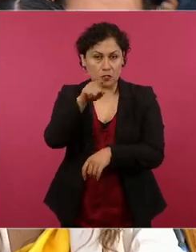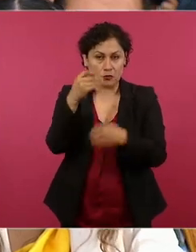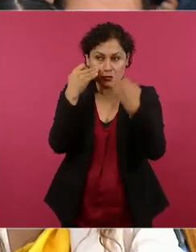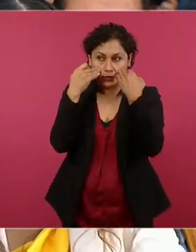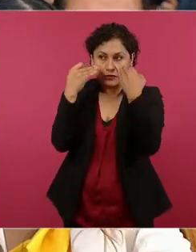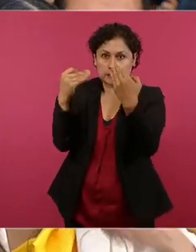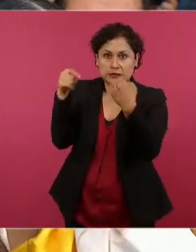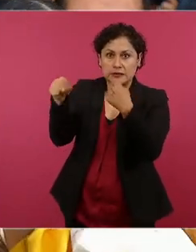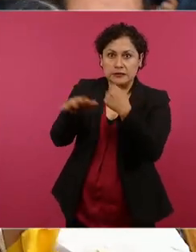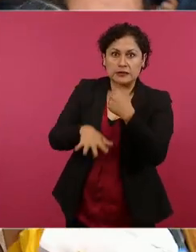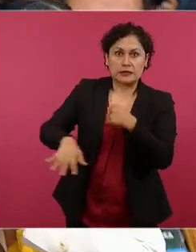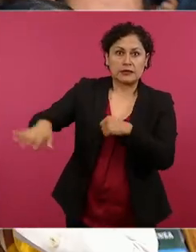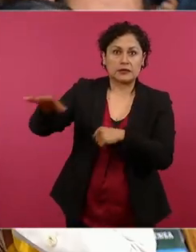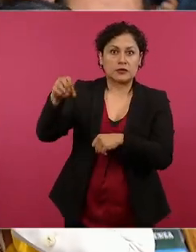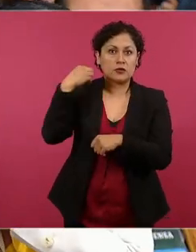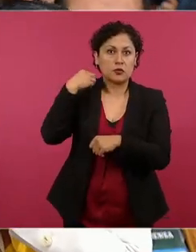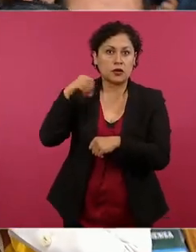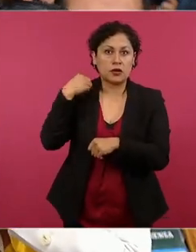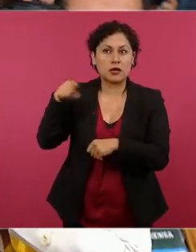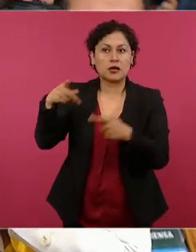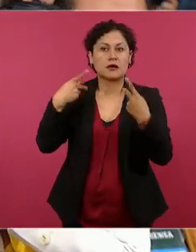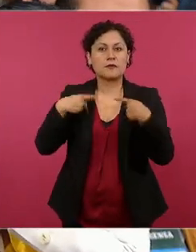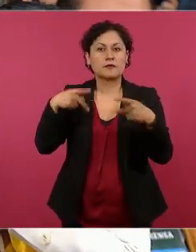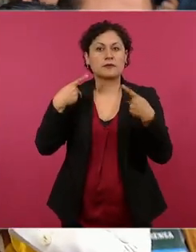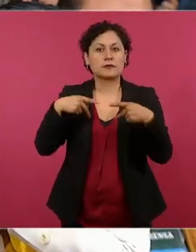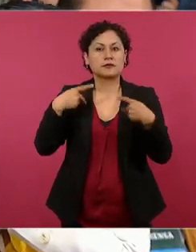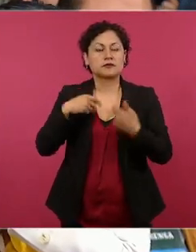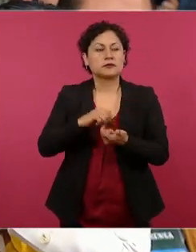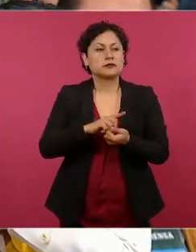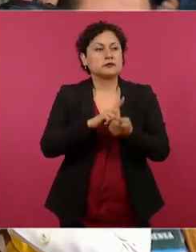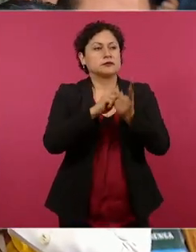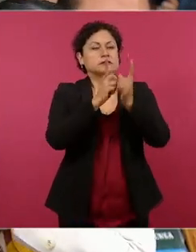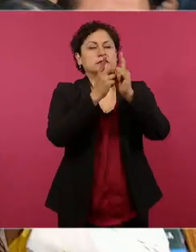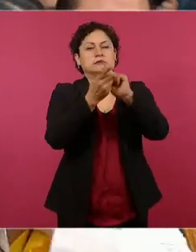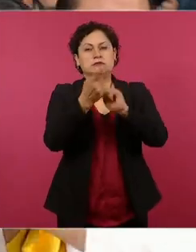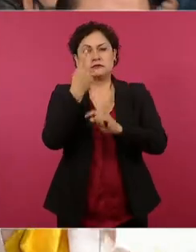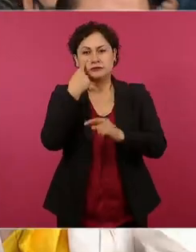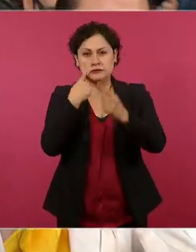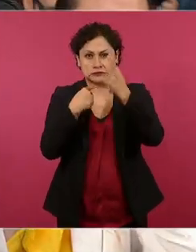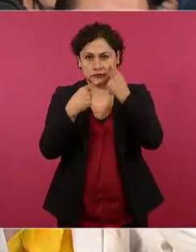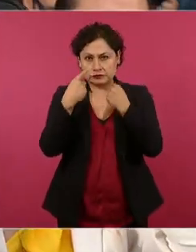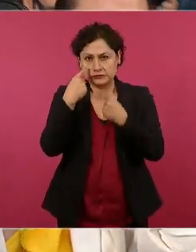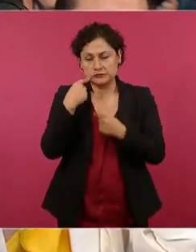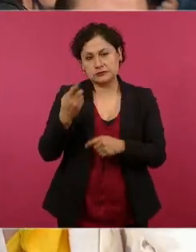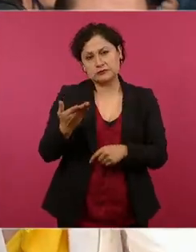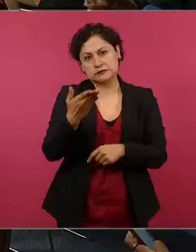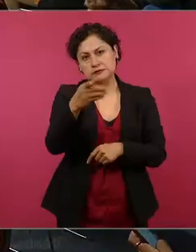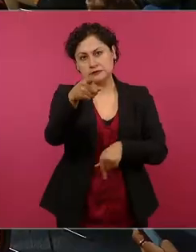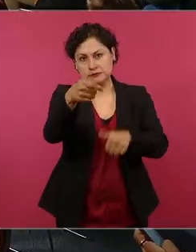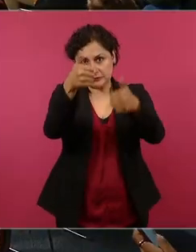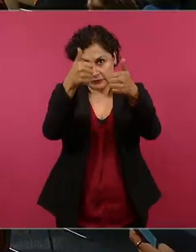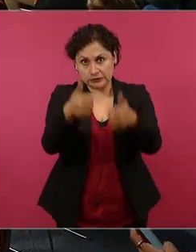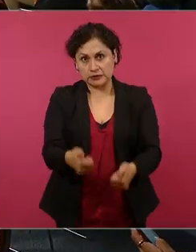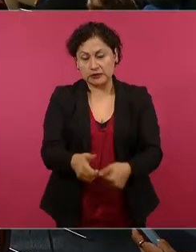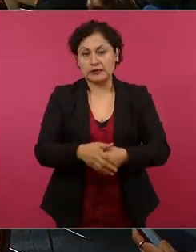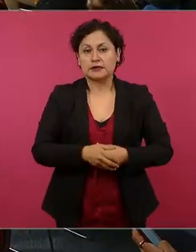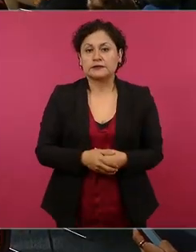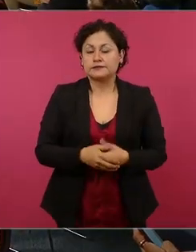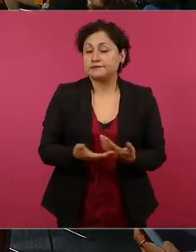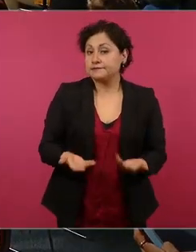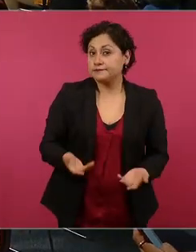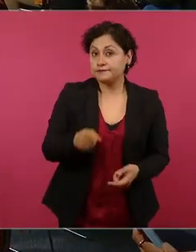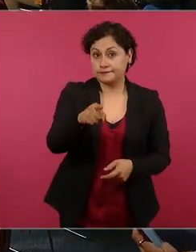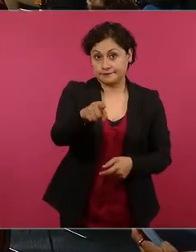muchas personas llegaron al llanto y a la súplica para que usted se quede. Presidente, se asoma el final de